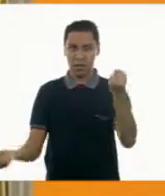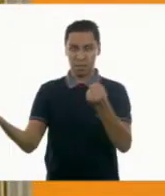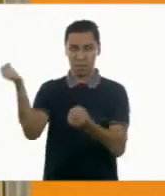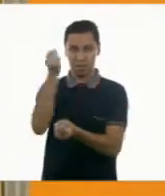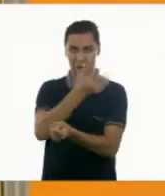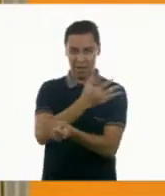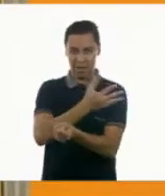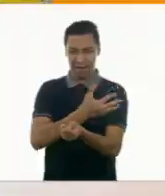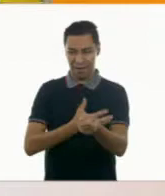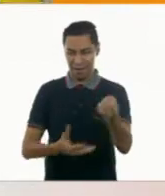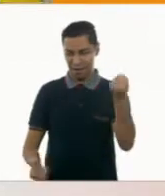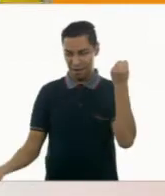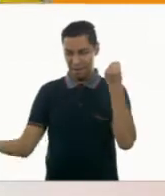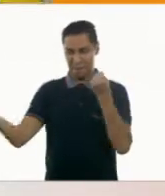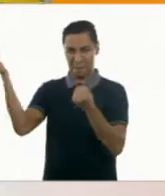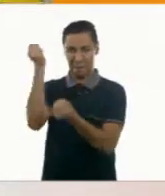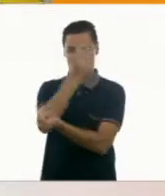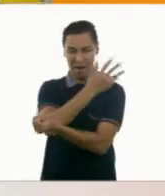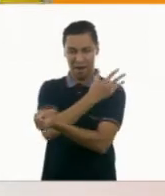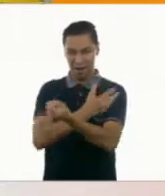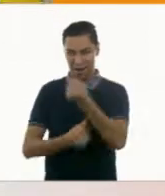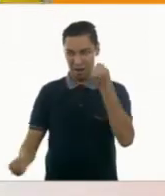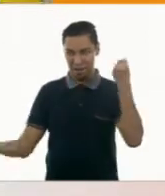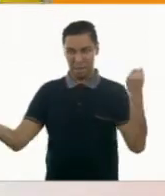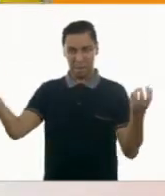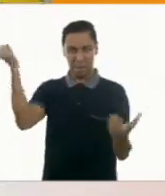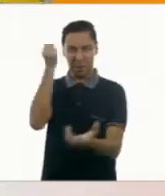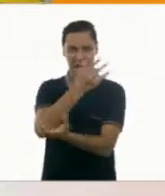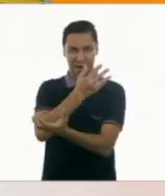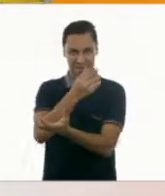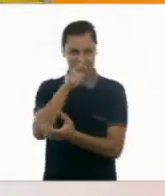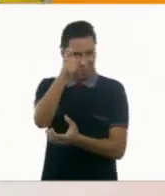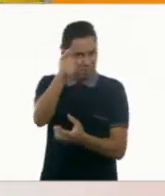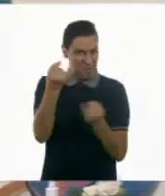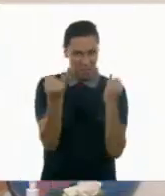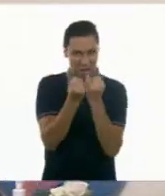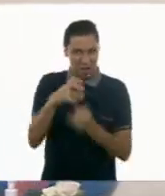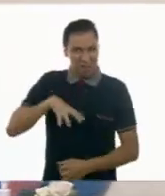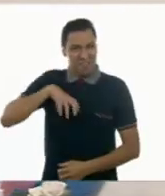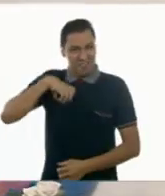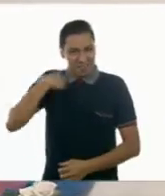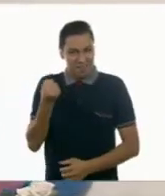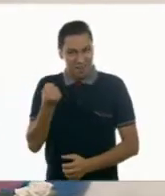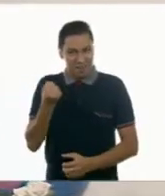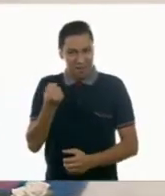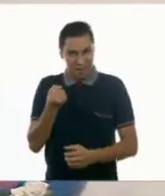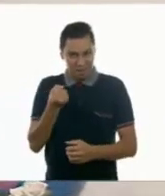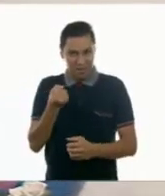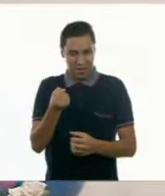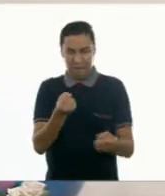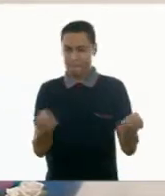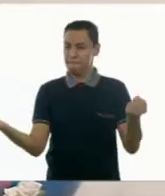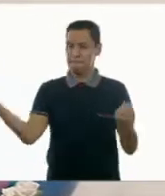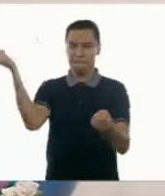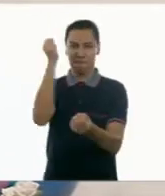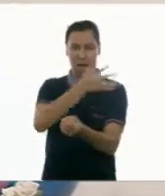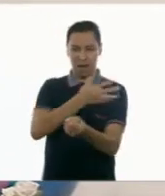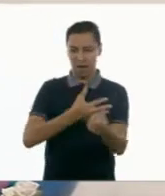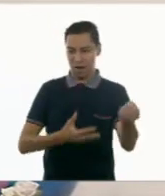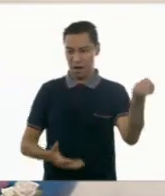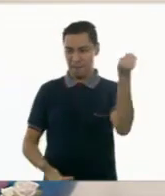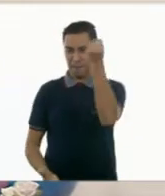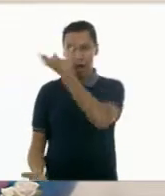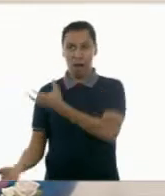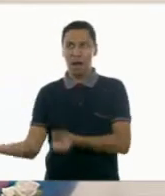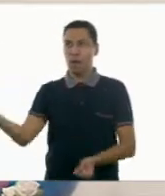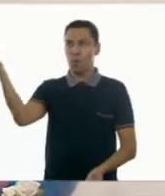exactamente. Muy bien, muy bien. En casa inténtenlo. Con dos calcetas pasan una a la otra mano mientras la otra... La